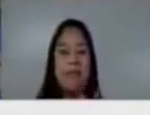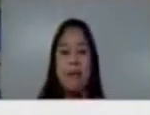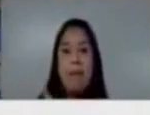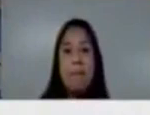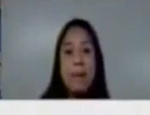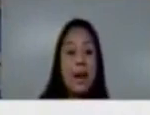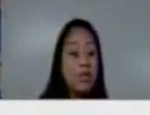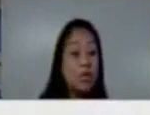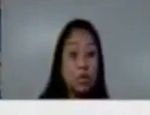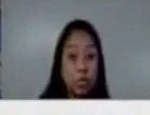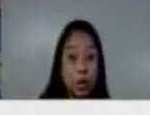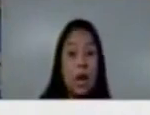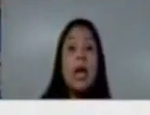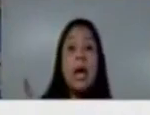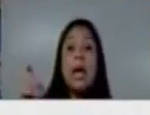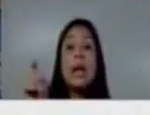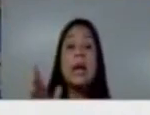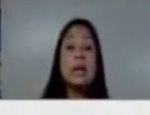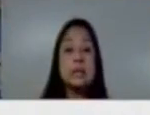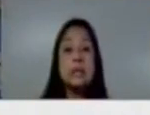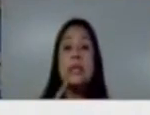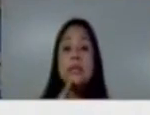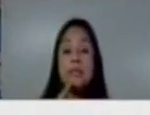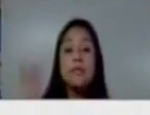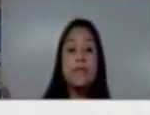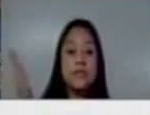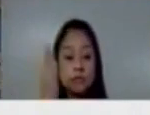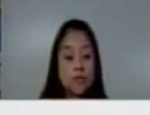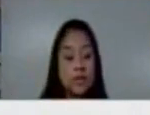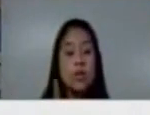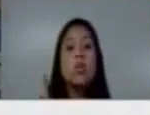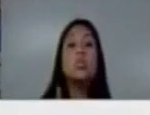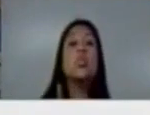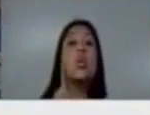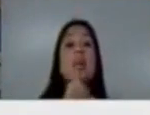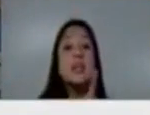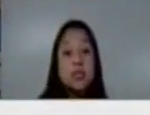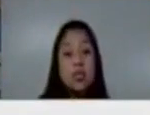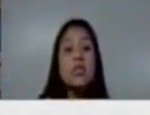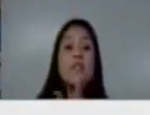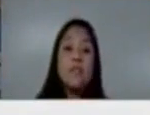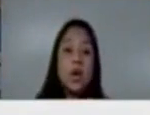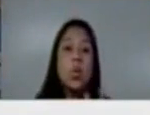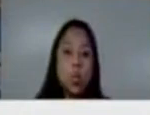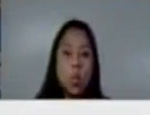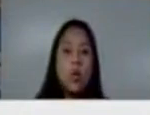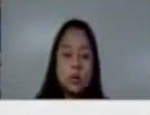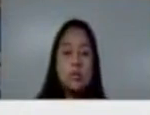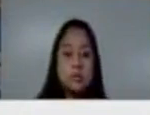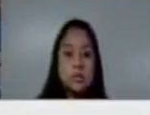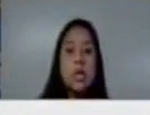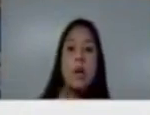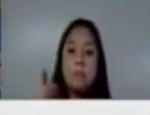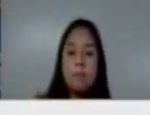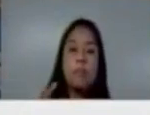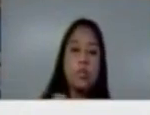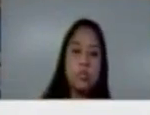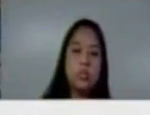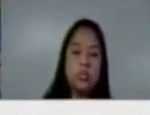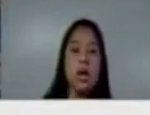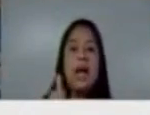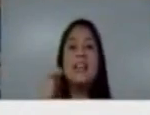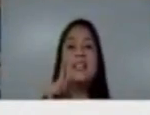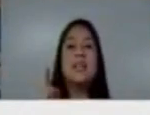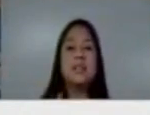El canciller Ebrard vino por instrucciones suyas y nos donó una importante cantidad de vacunas AstraZeneca que nos